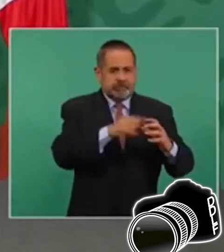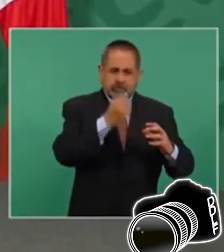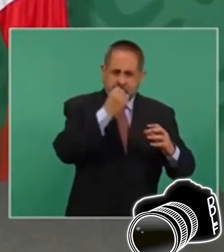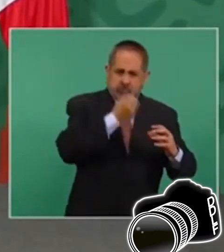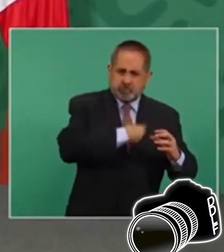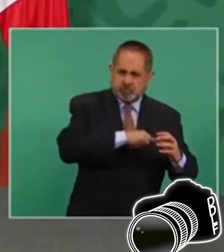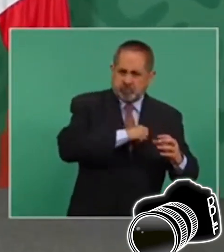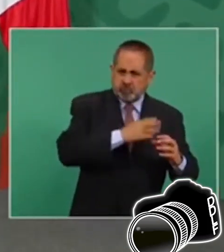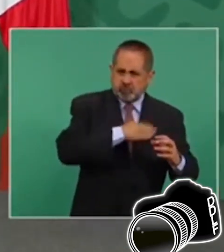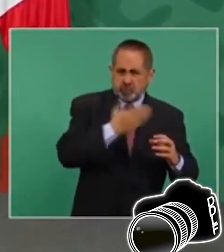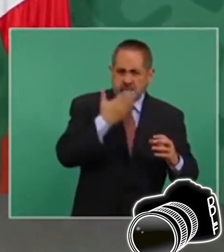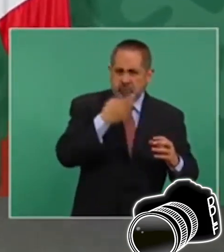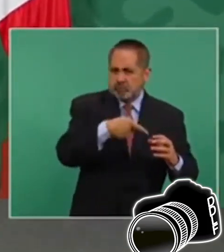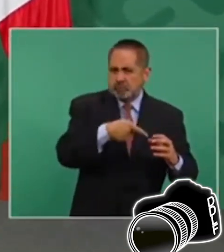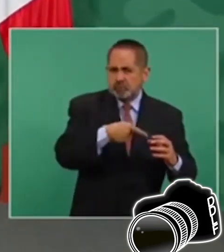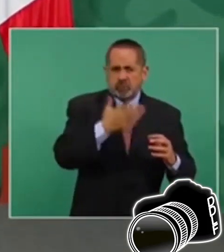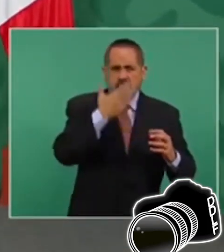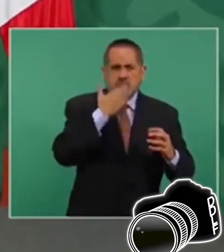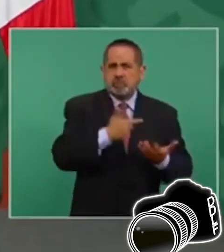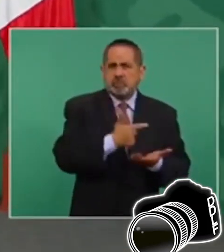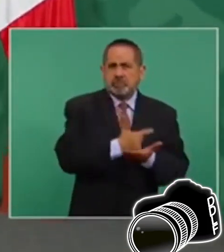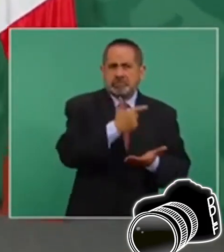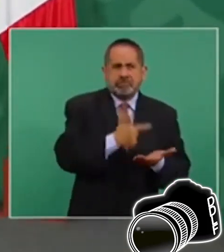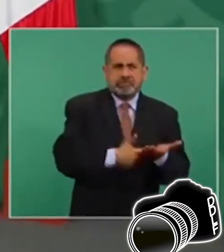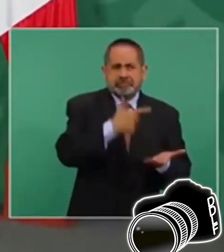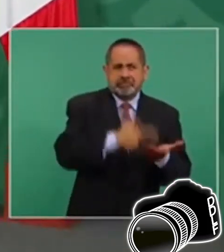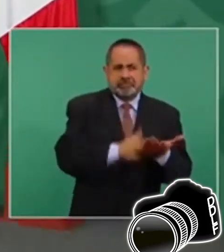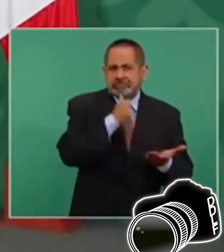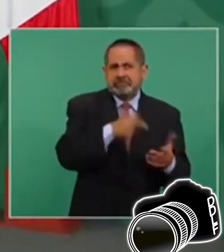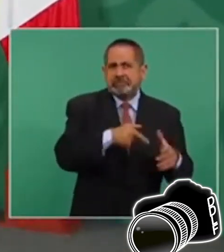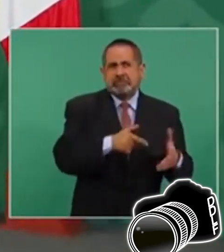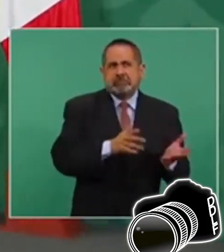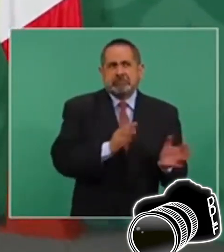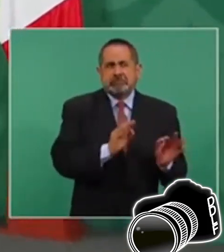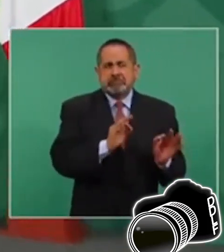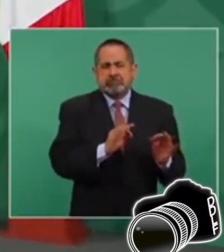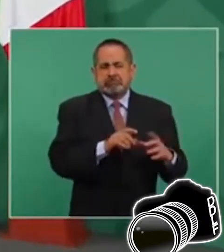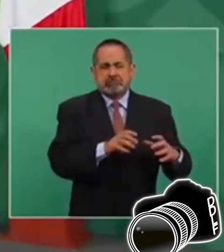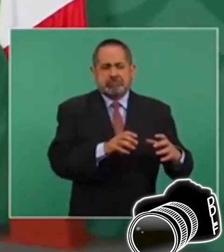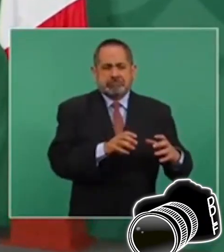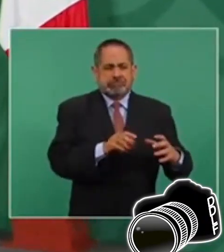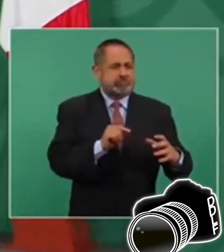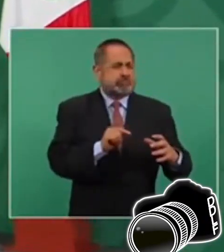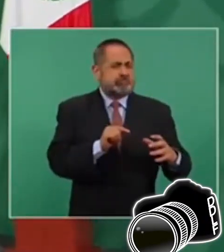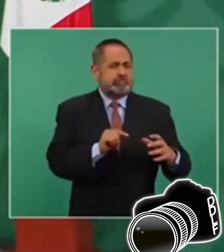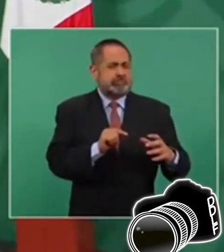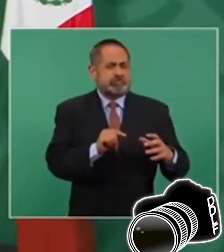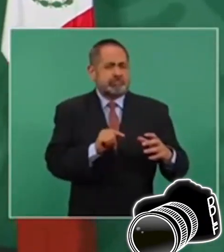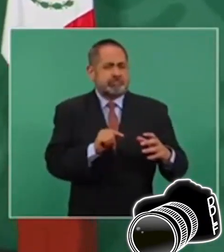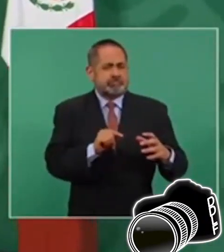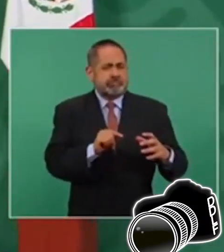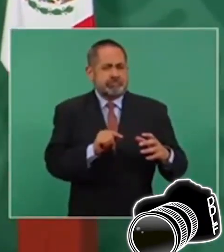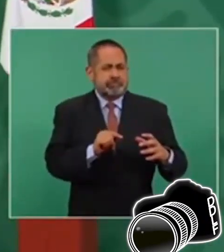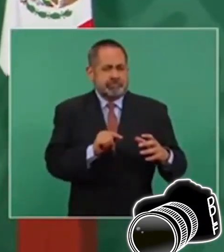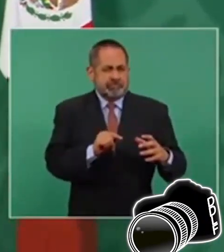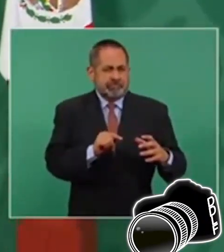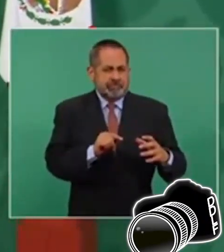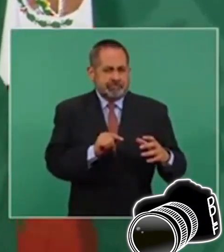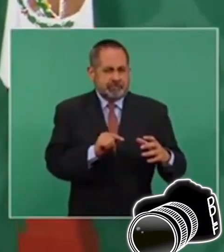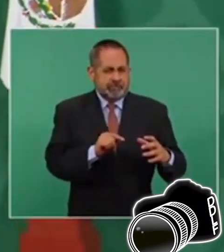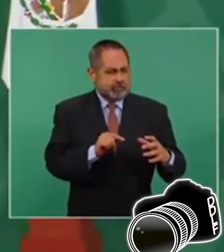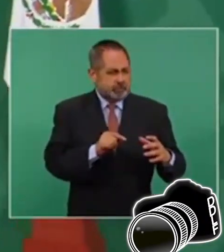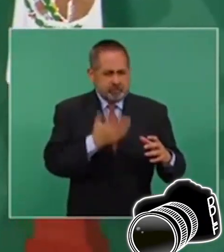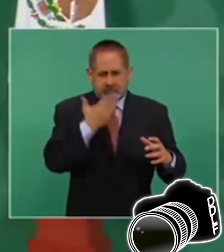Eh no contiene grasas eh es eh